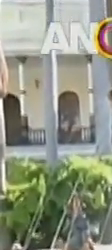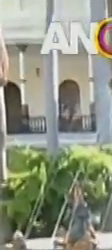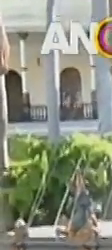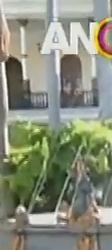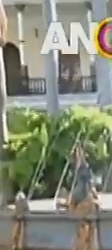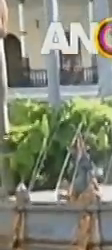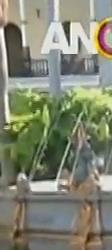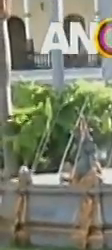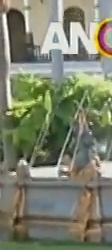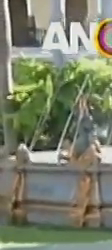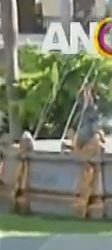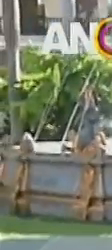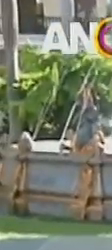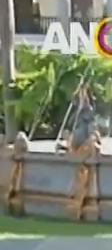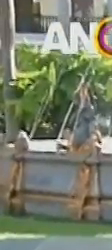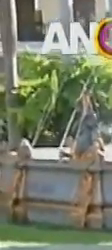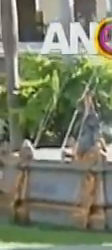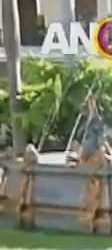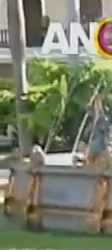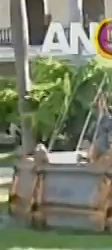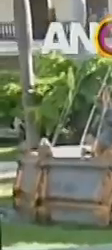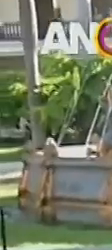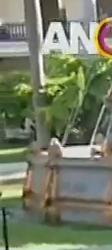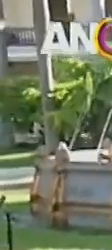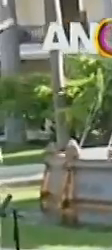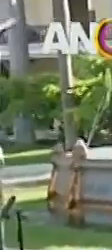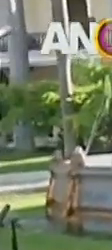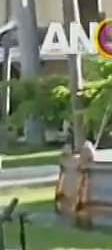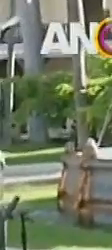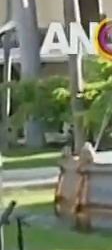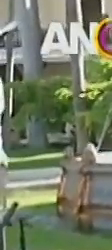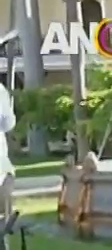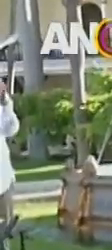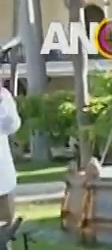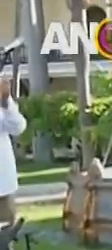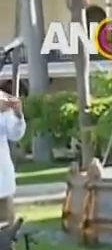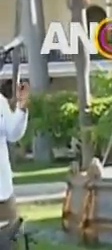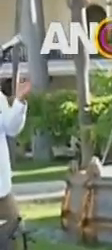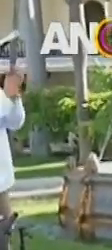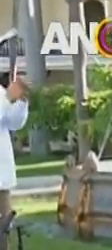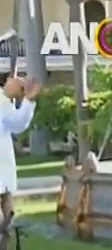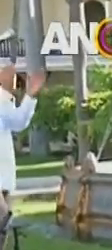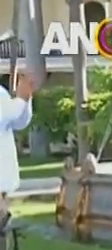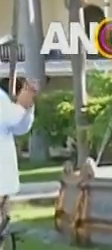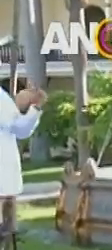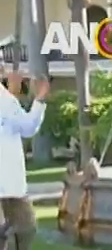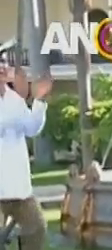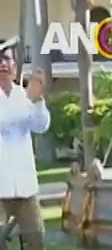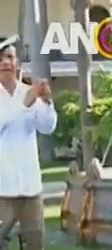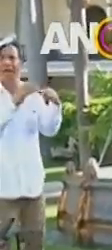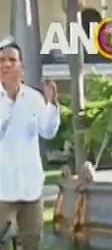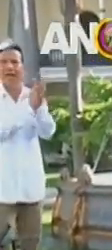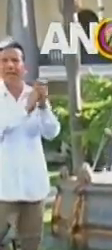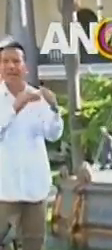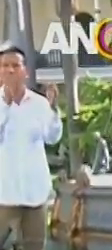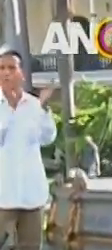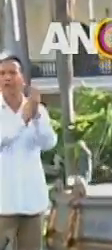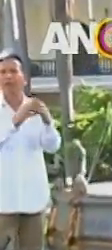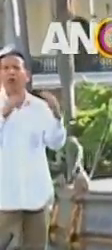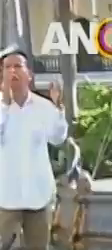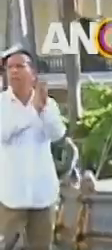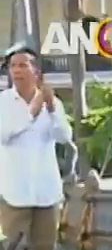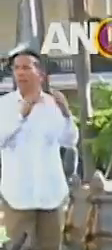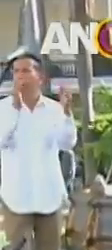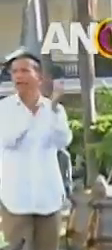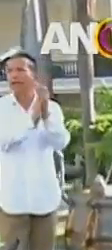equipo excelentísimo de cámara y de producción, que en esta oportunidad sigue observando estas bellísimas imágenes con las